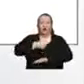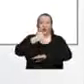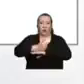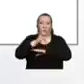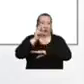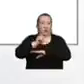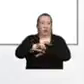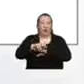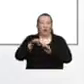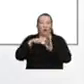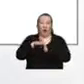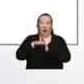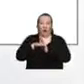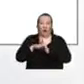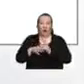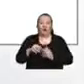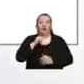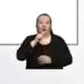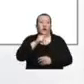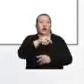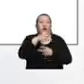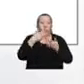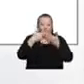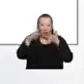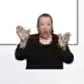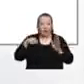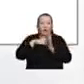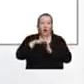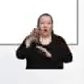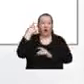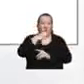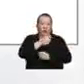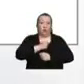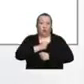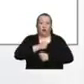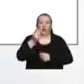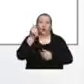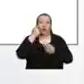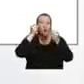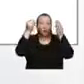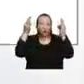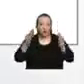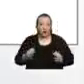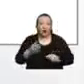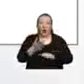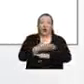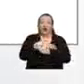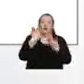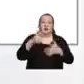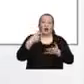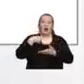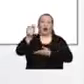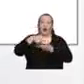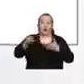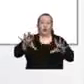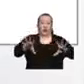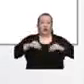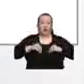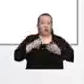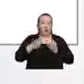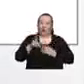levantar el sigilo bancario de la sorpresa que él dijo que había autorizado a hacerlo no es verdad no se ha